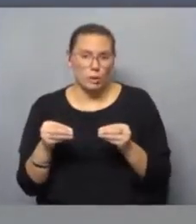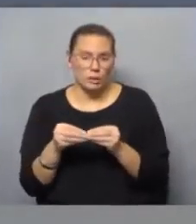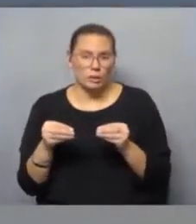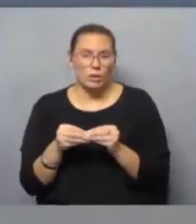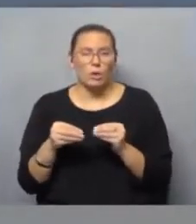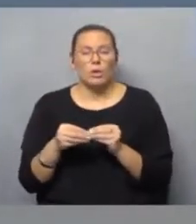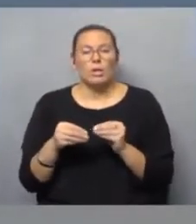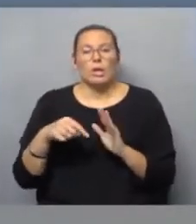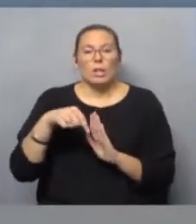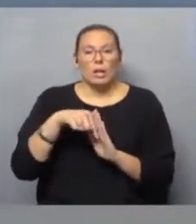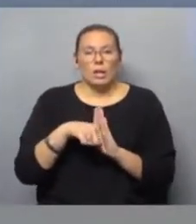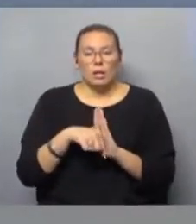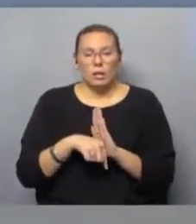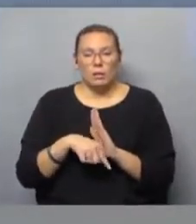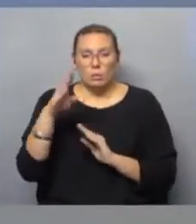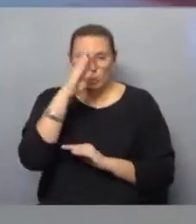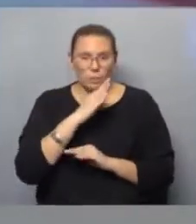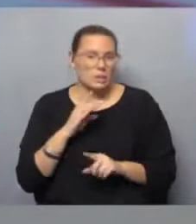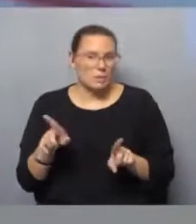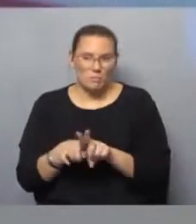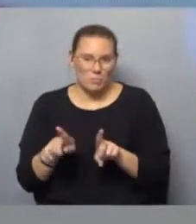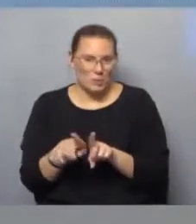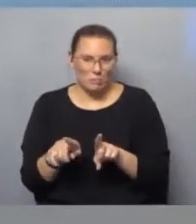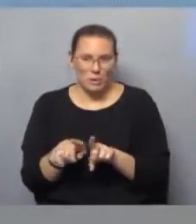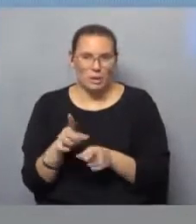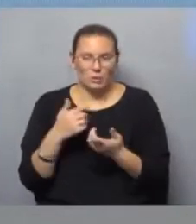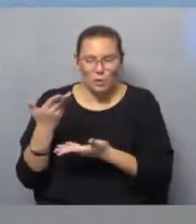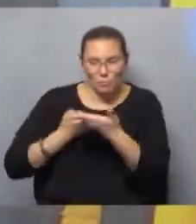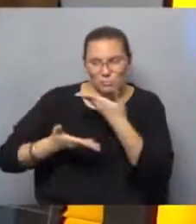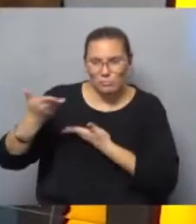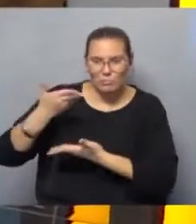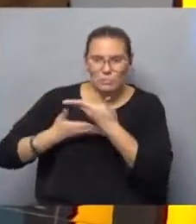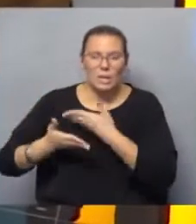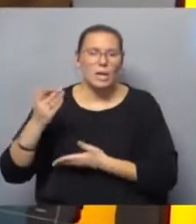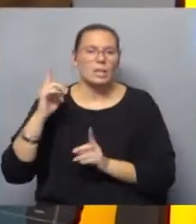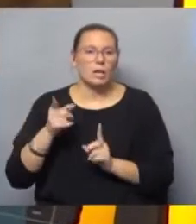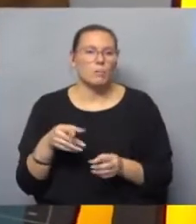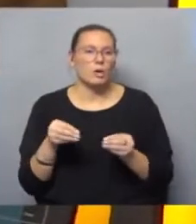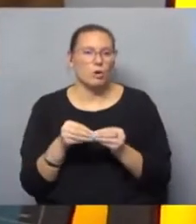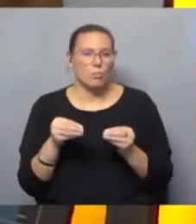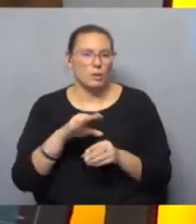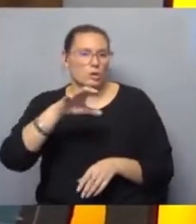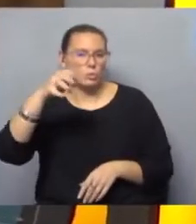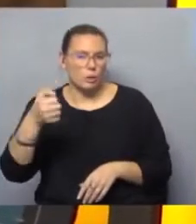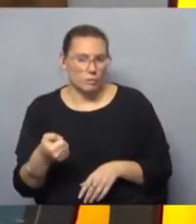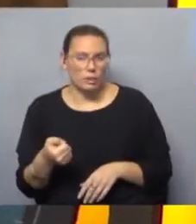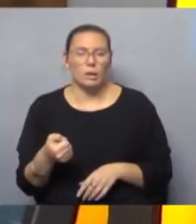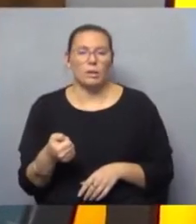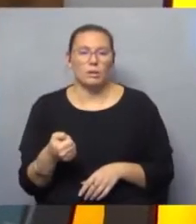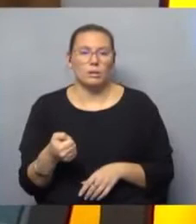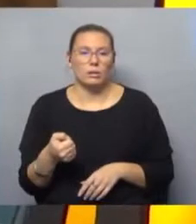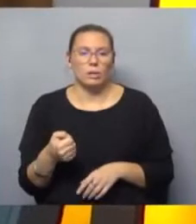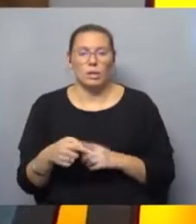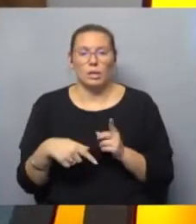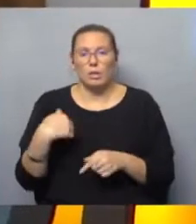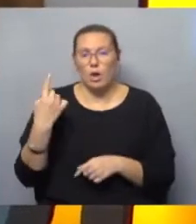Brasil, que tienen la misma estructura, entonces compartimos con colegas sudafricanos y de